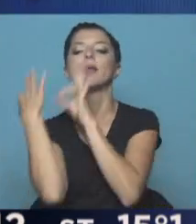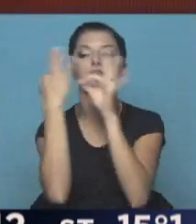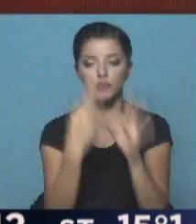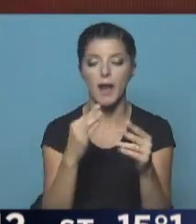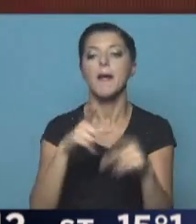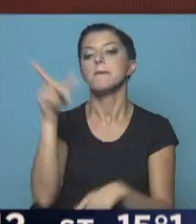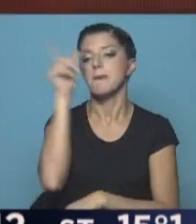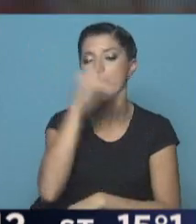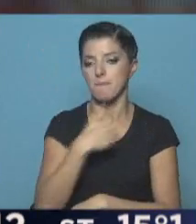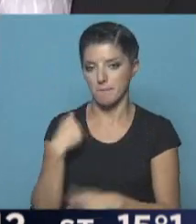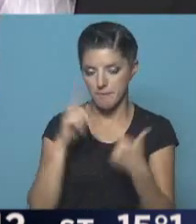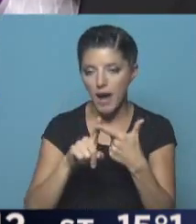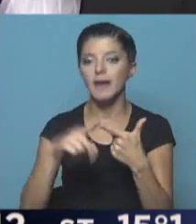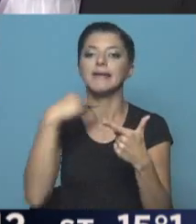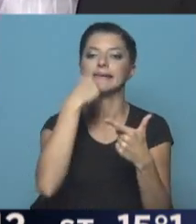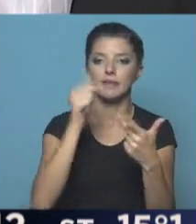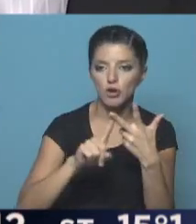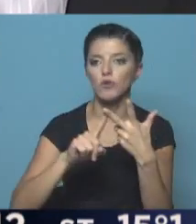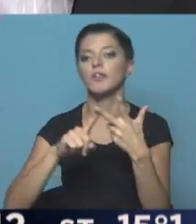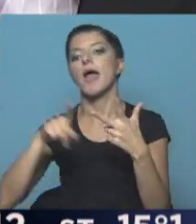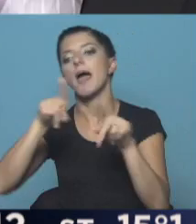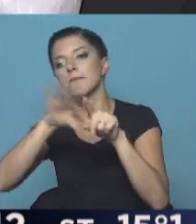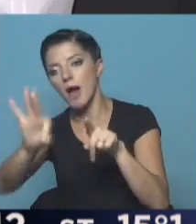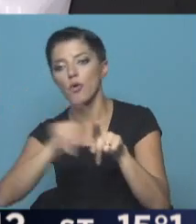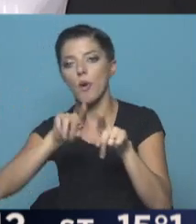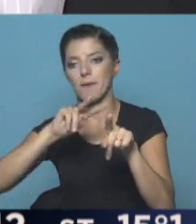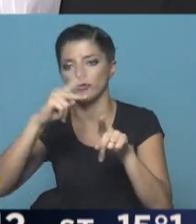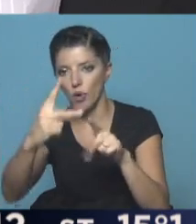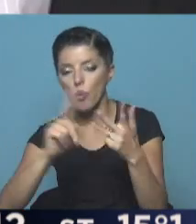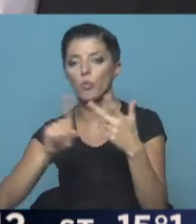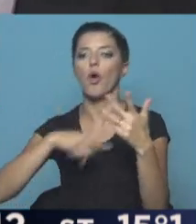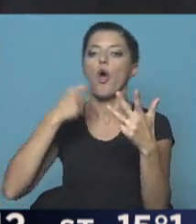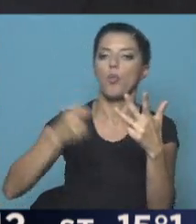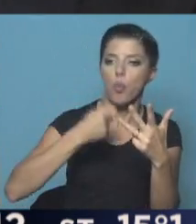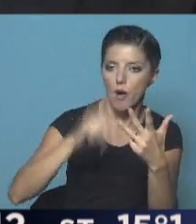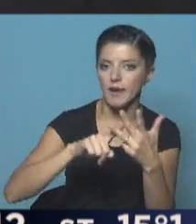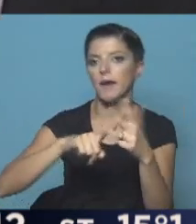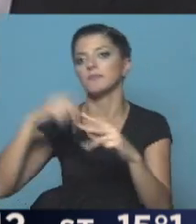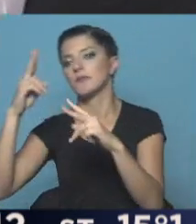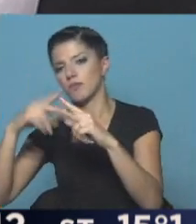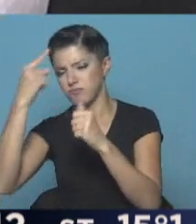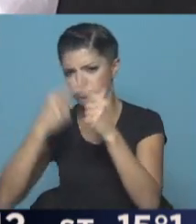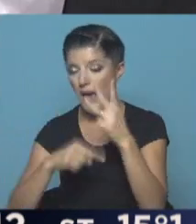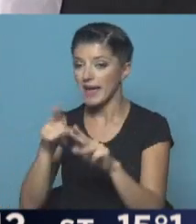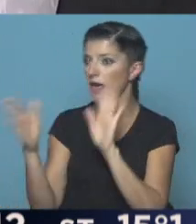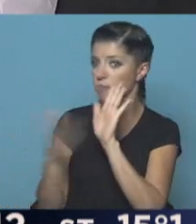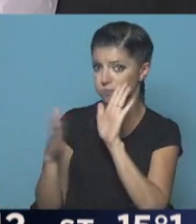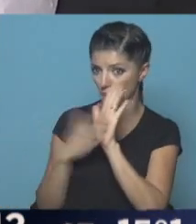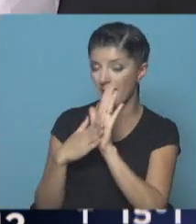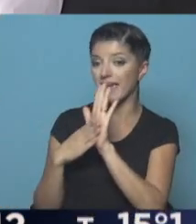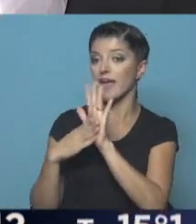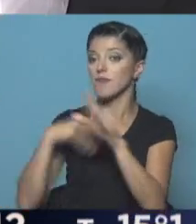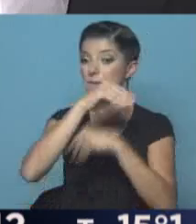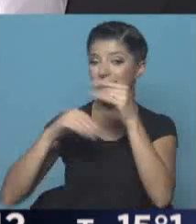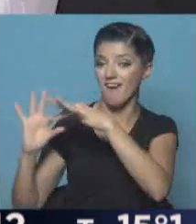los adultos, hermanastros y medios hermanos, yernos y nueras. Es decir, que puedan probar que tienen esa parte de la relación.